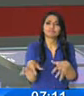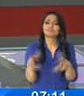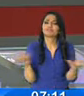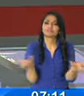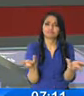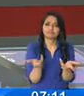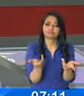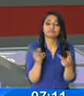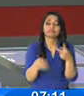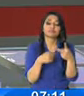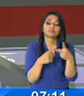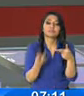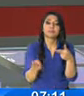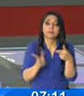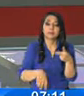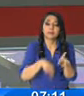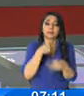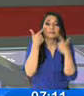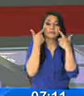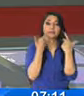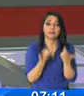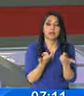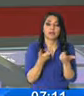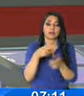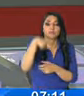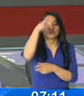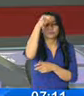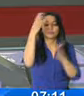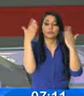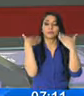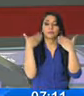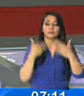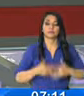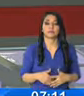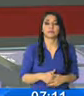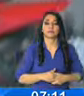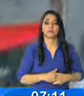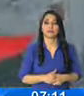narcóticos y también la fiscalía esto en el norte de